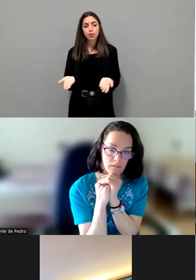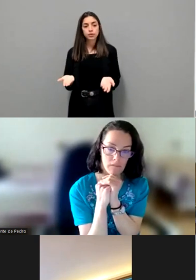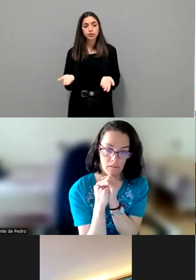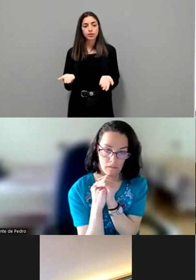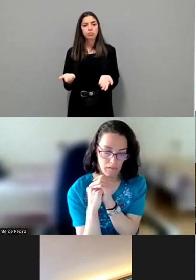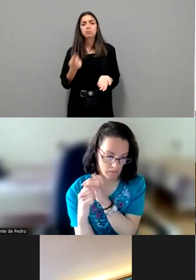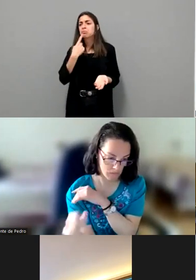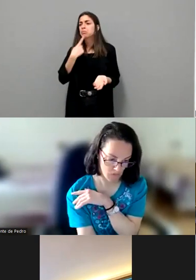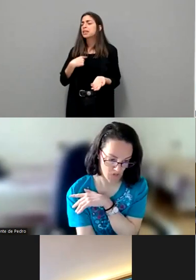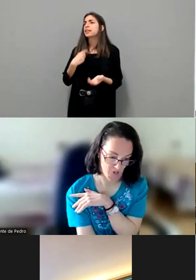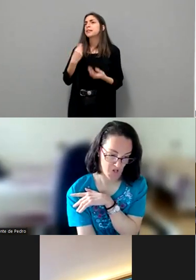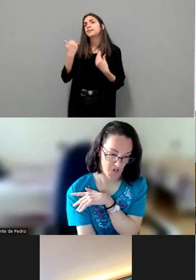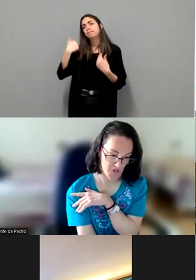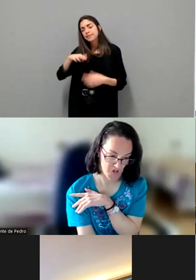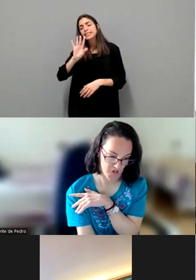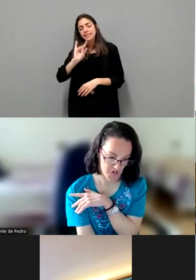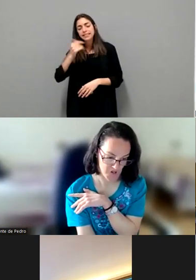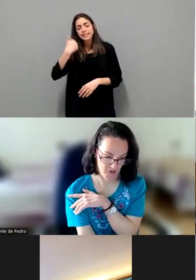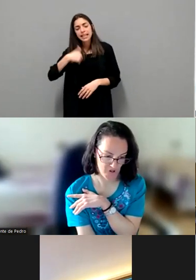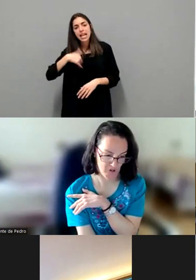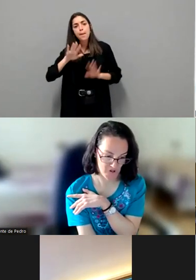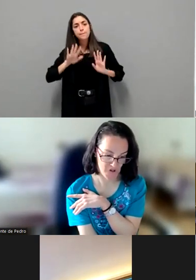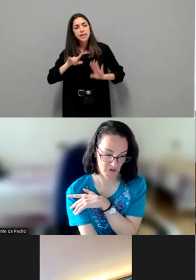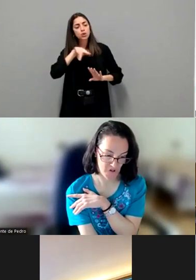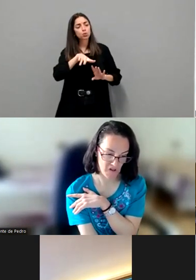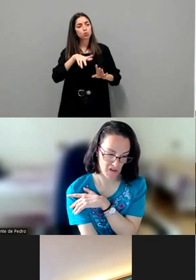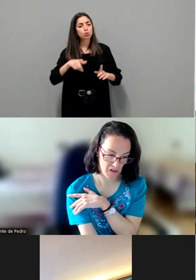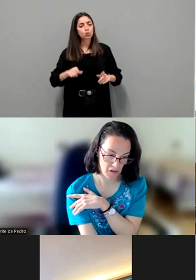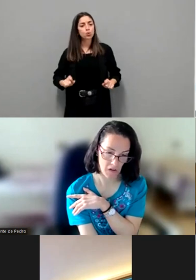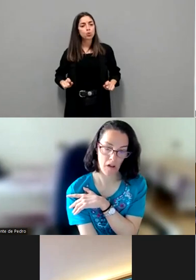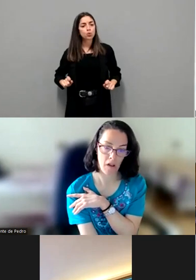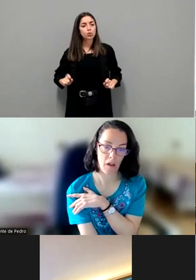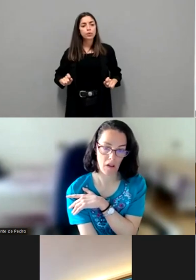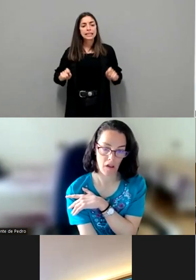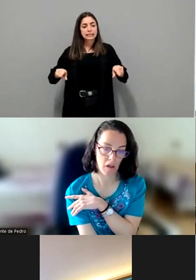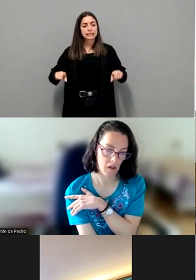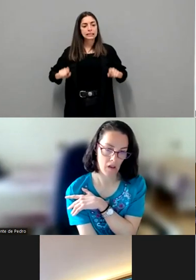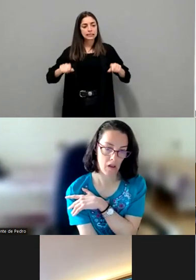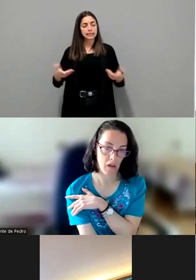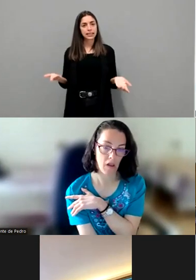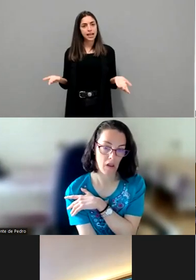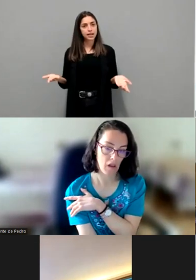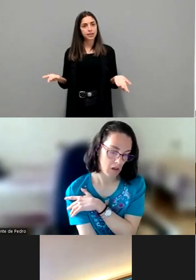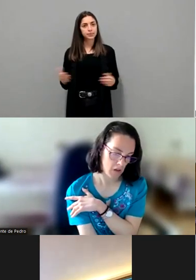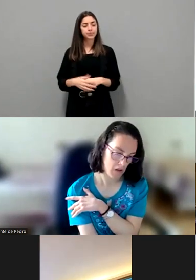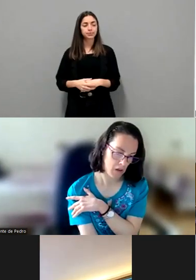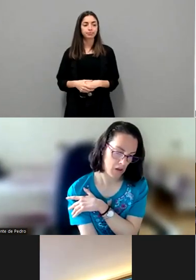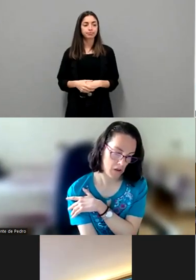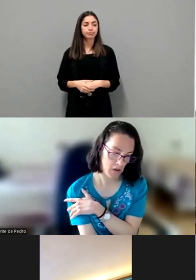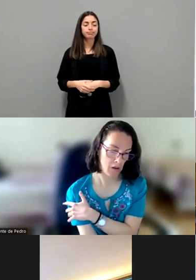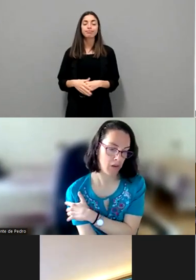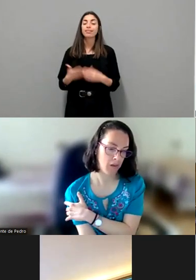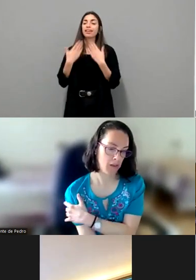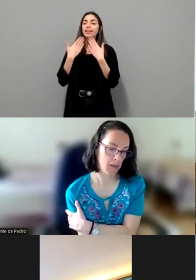ya, pero tú estás en silla. Pues gracias,